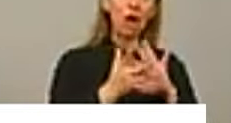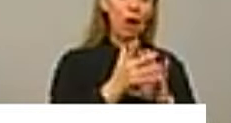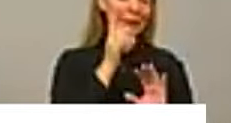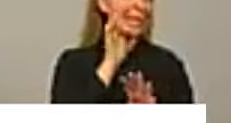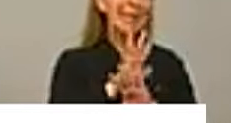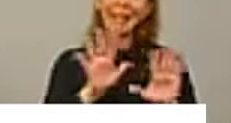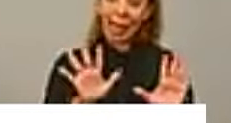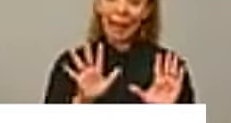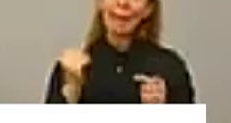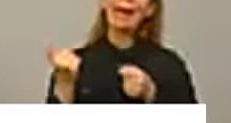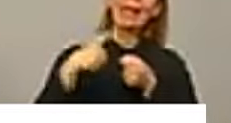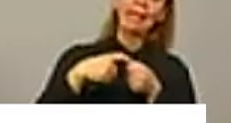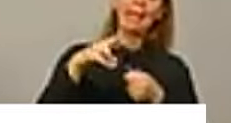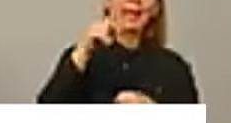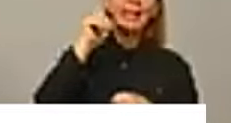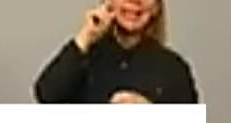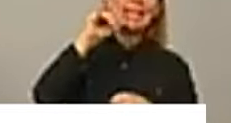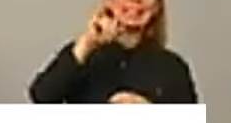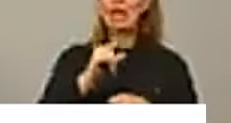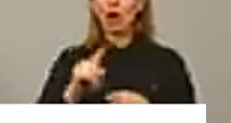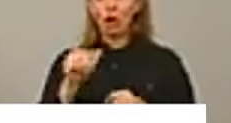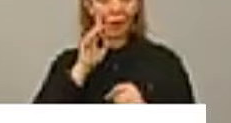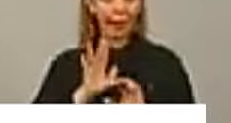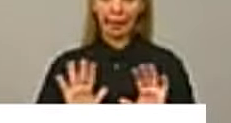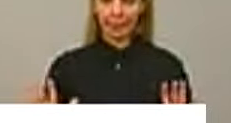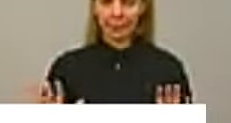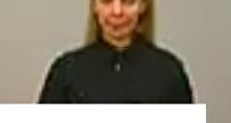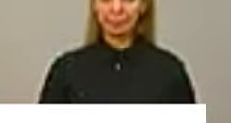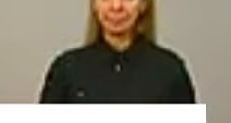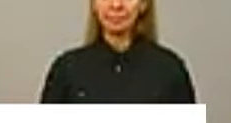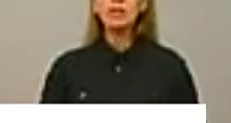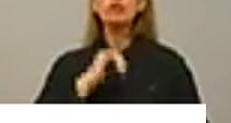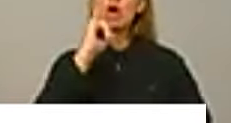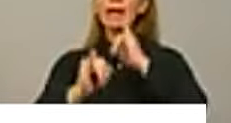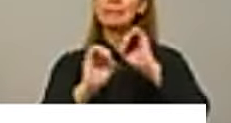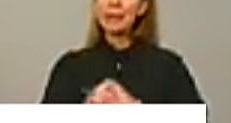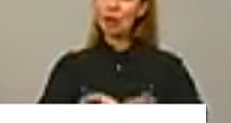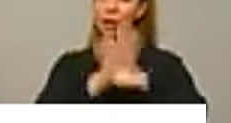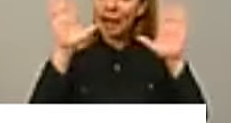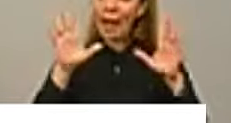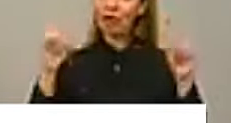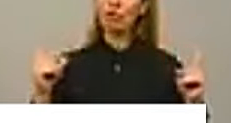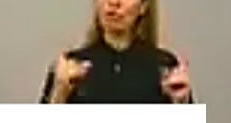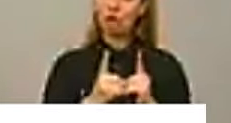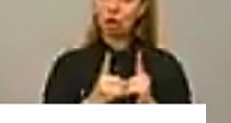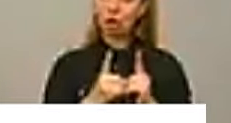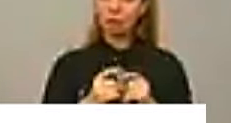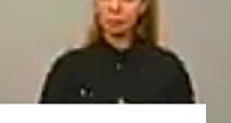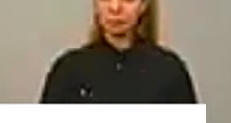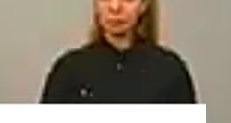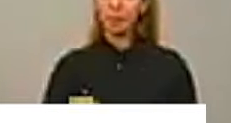al RIGI nacional. Y lo explico muy brevemente, la adhesión de la